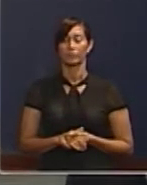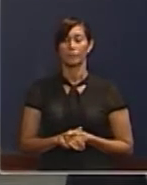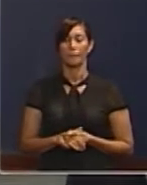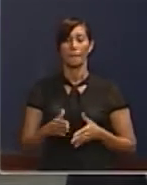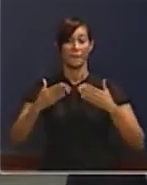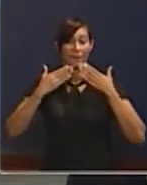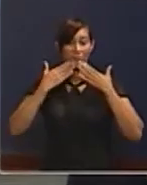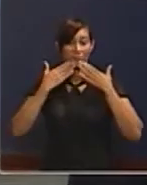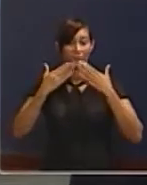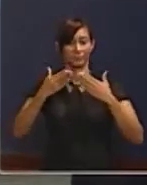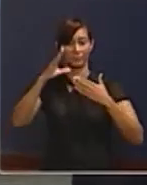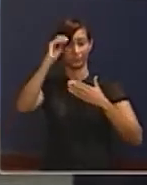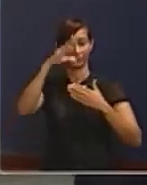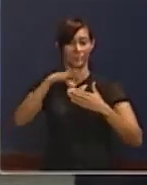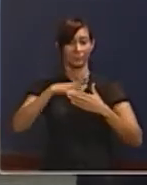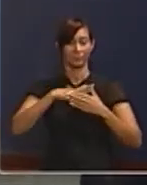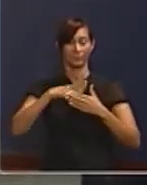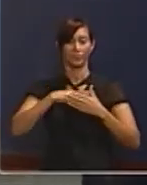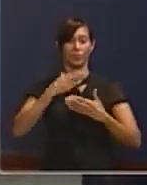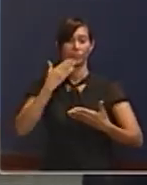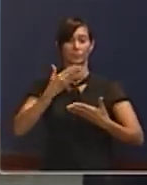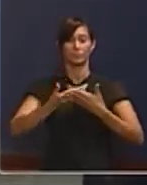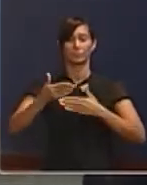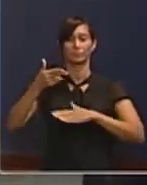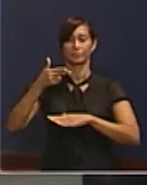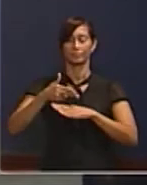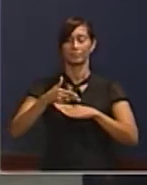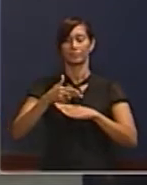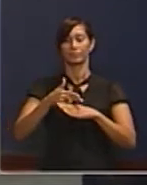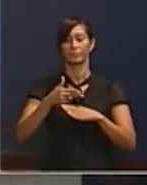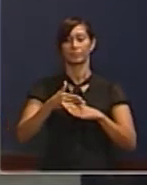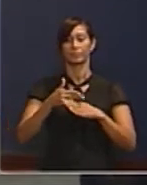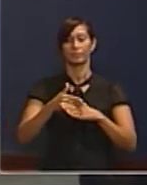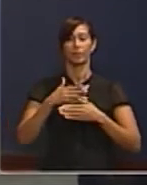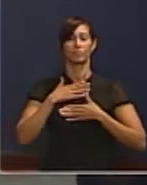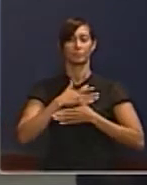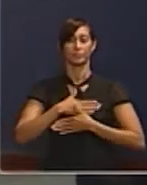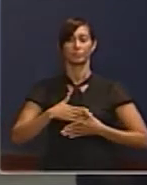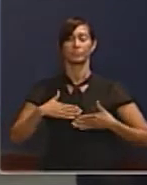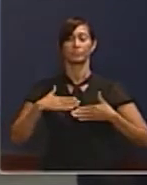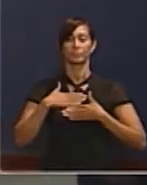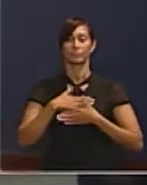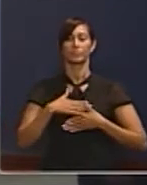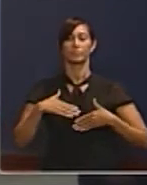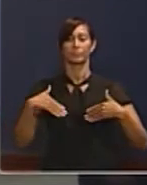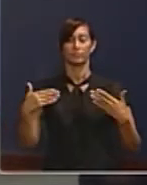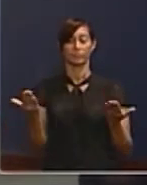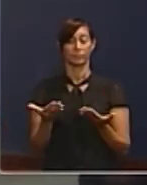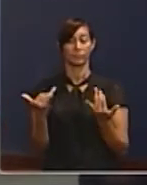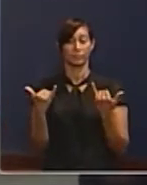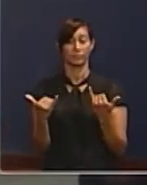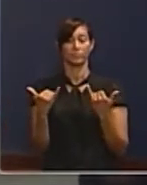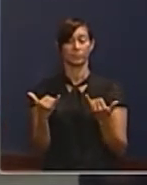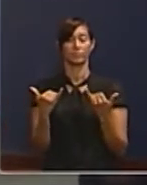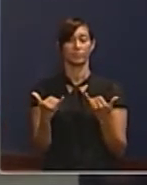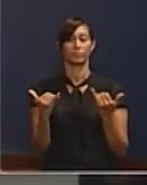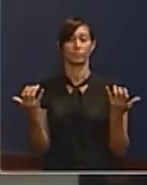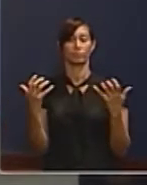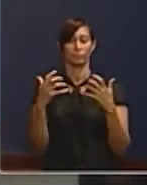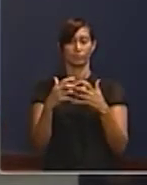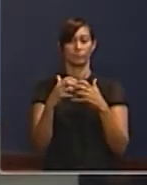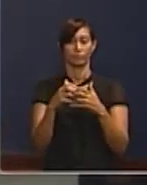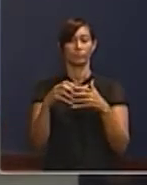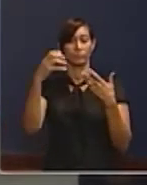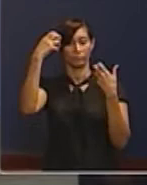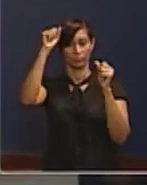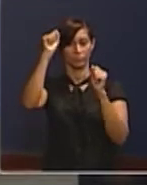Gracias señores, gracias. Buenas tardes. Con muchísimo placer hemos estado hoy en un encuentro con el